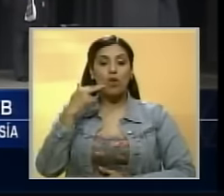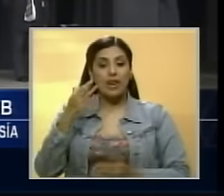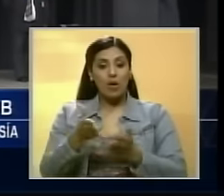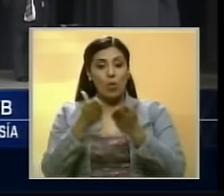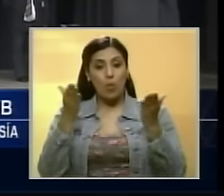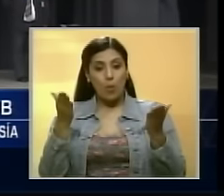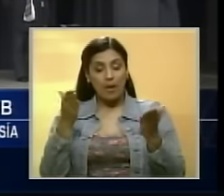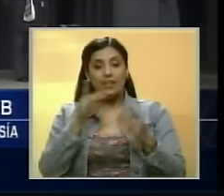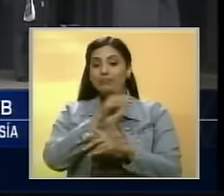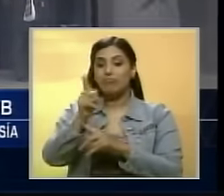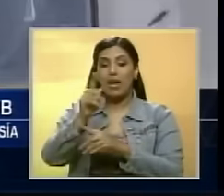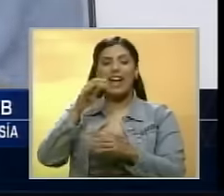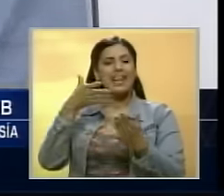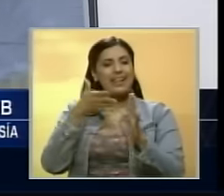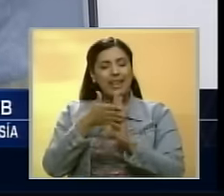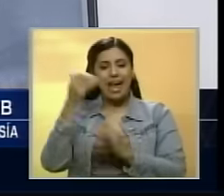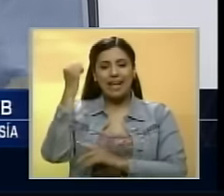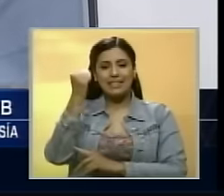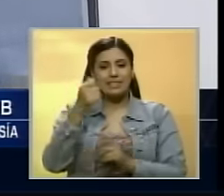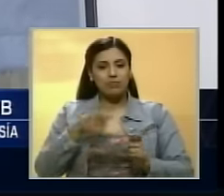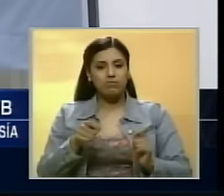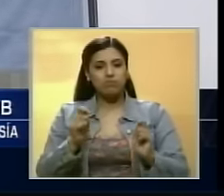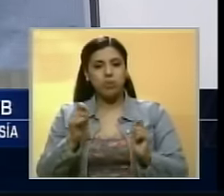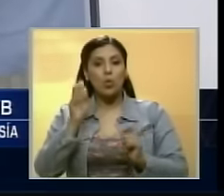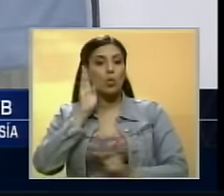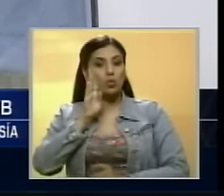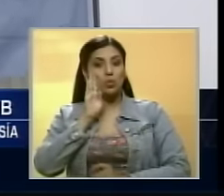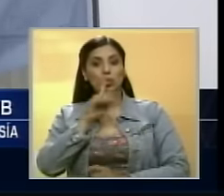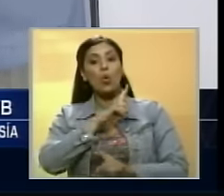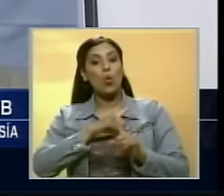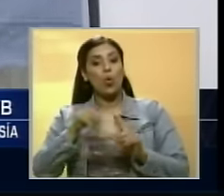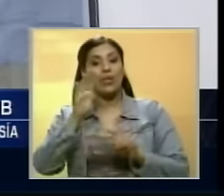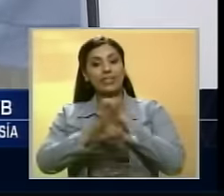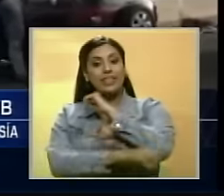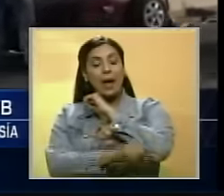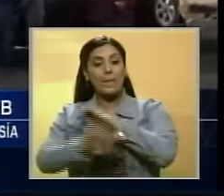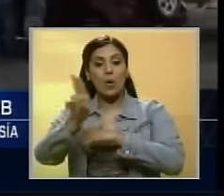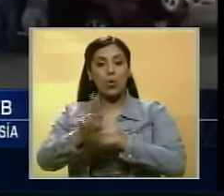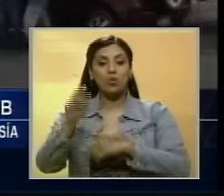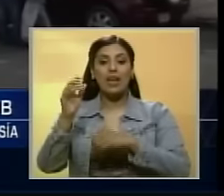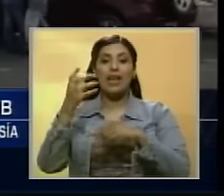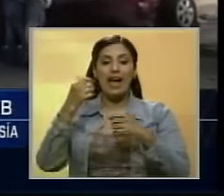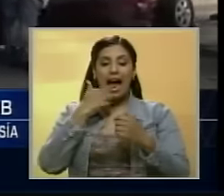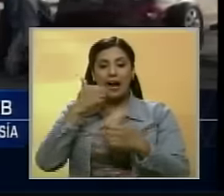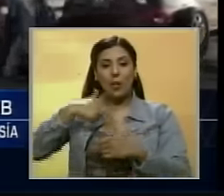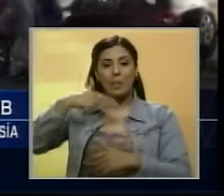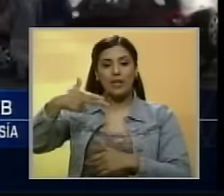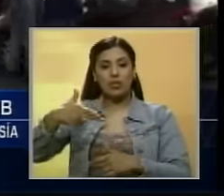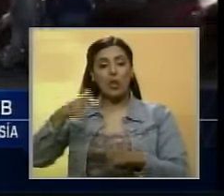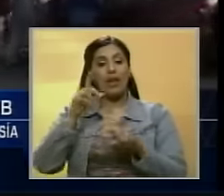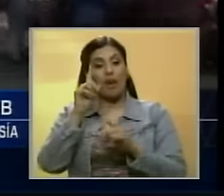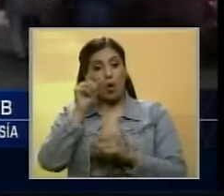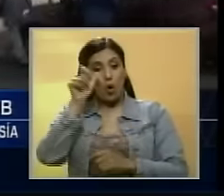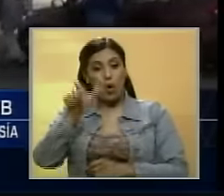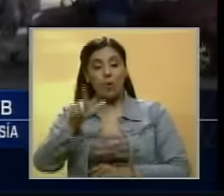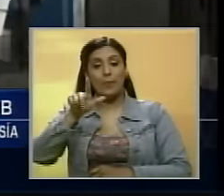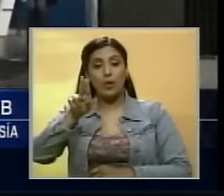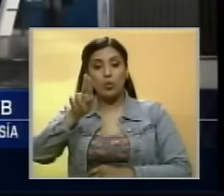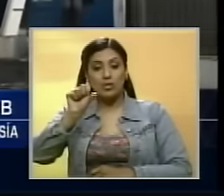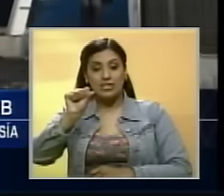cumaná e imputado bajo los cargos de homicidio intencional calificado con alevosía y uso indebido de arma orgánica Luis josmer